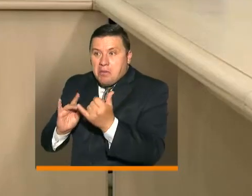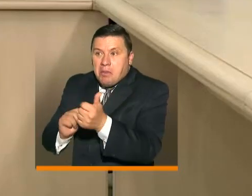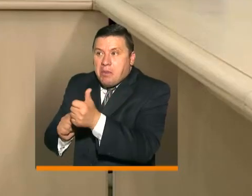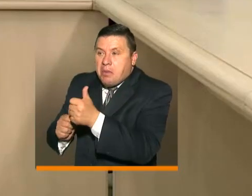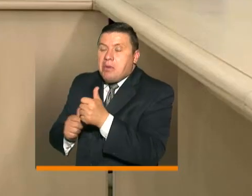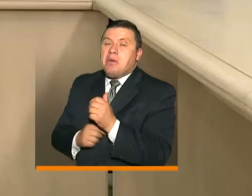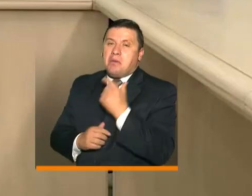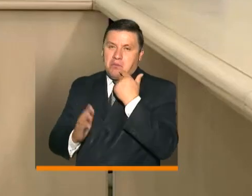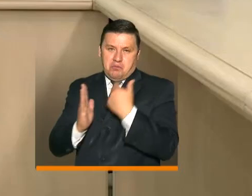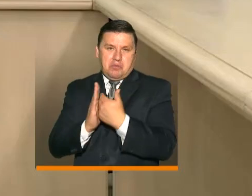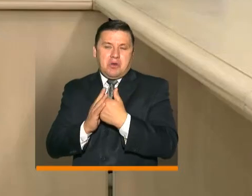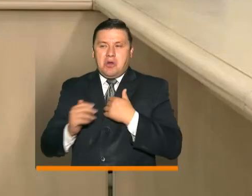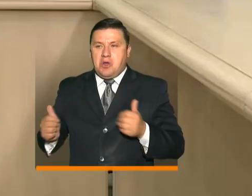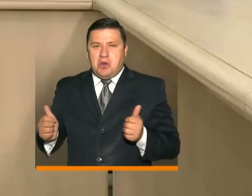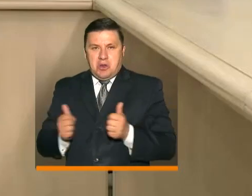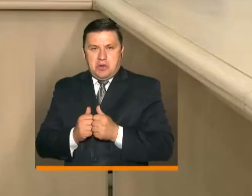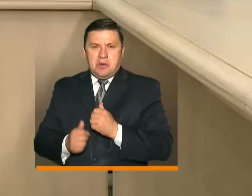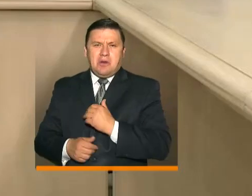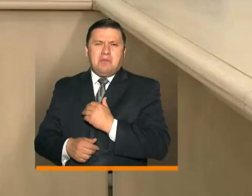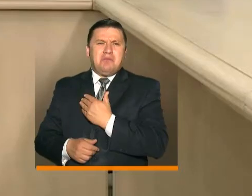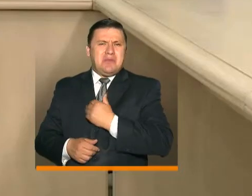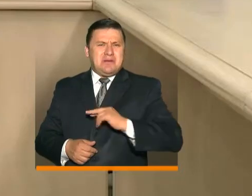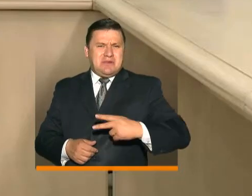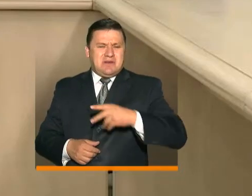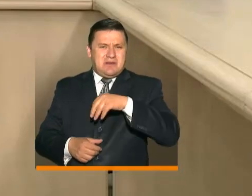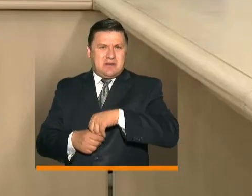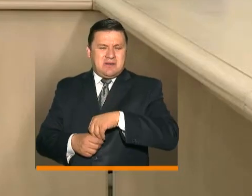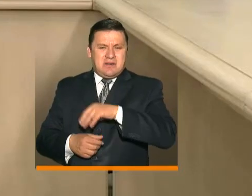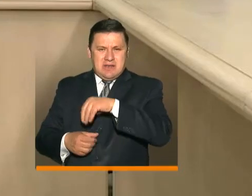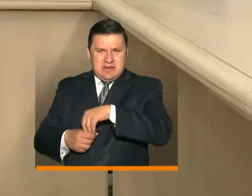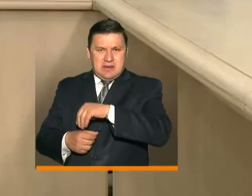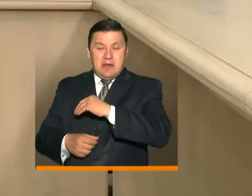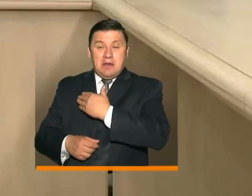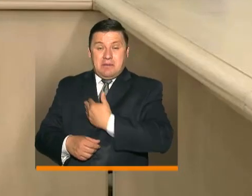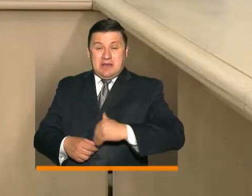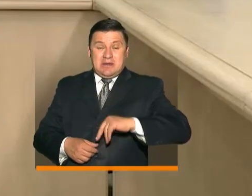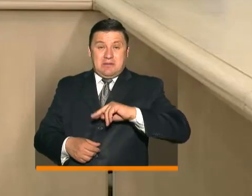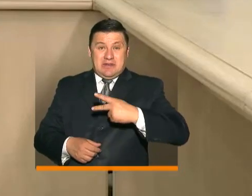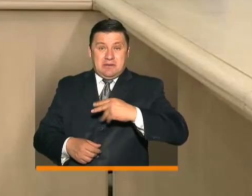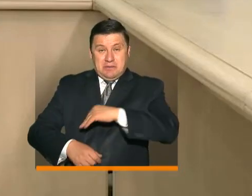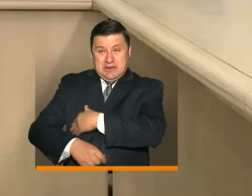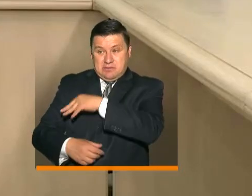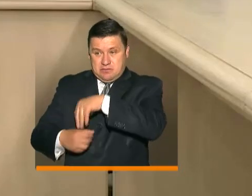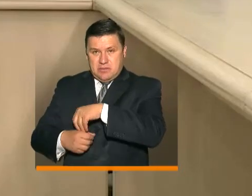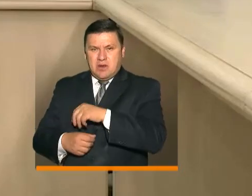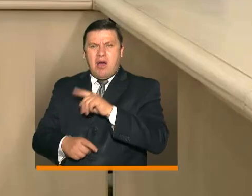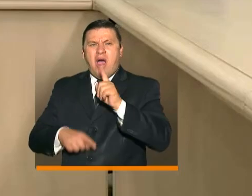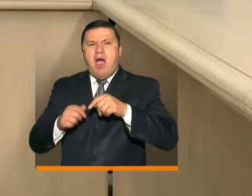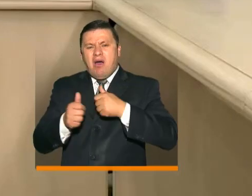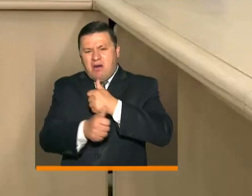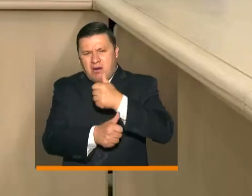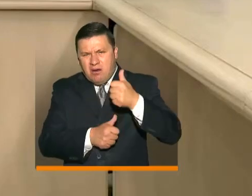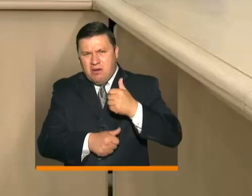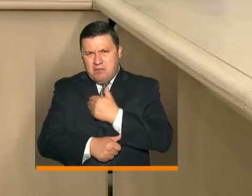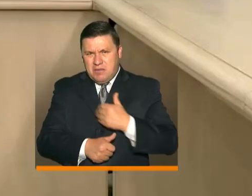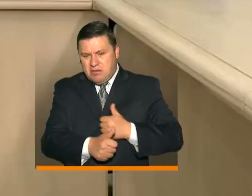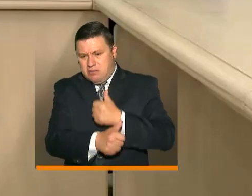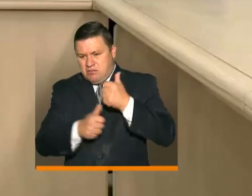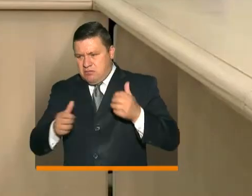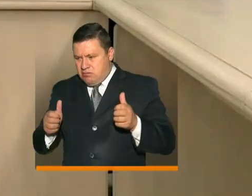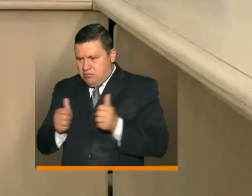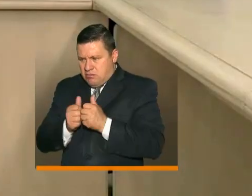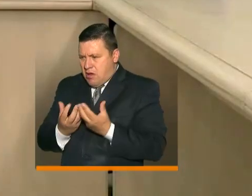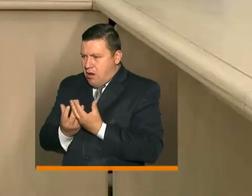poder evidenciar. Estuve acompañado del viceministro de Interior, de algunos otros funcionarios de la presidencia, y creo que con